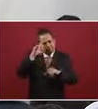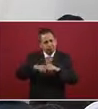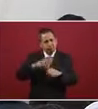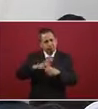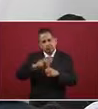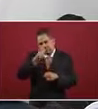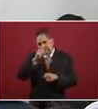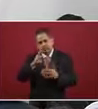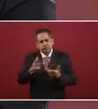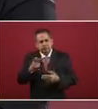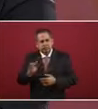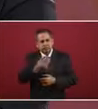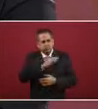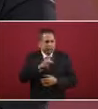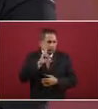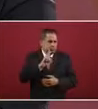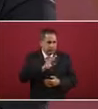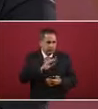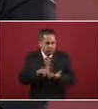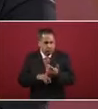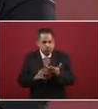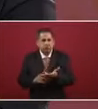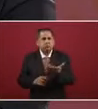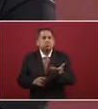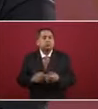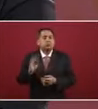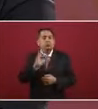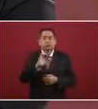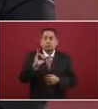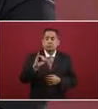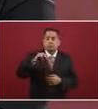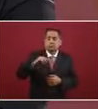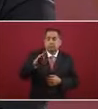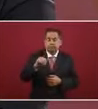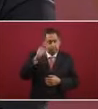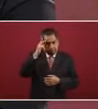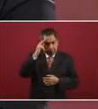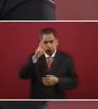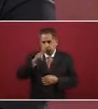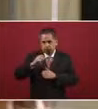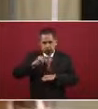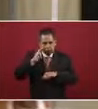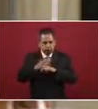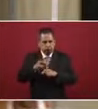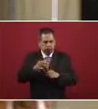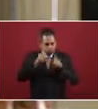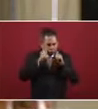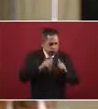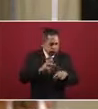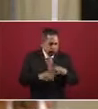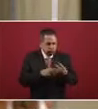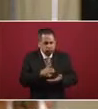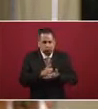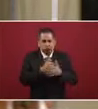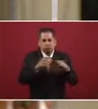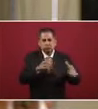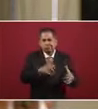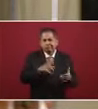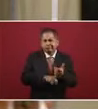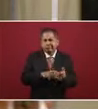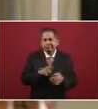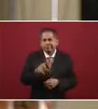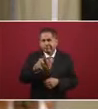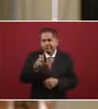Hermosillo, preguntarle si existe la posibilidad de que el IMBA, porque depende del IMBA en particular, tome cartas en ese asunto en específico, porque tiene